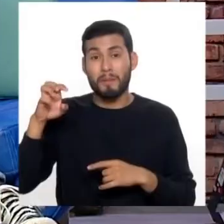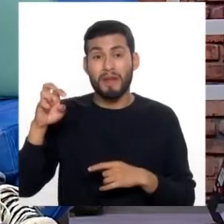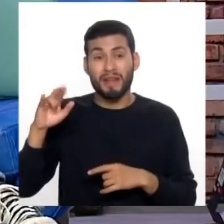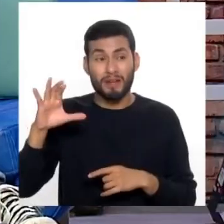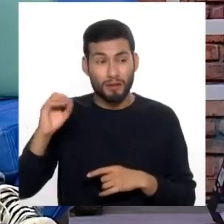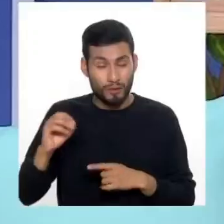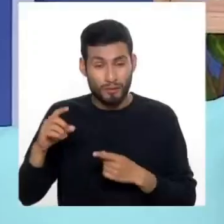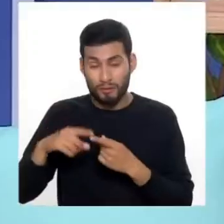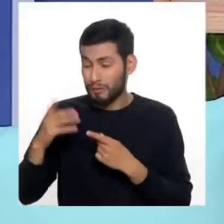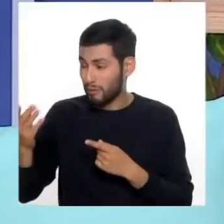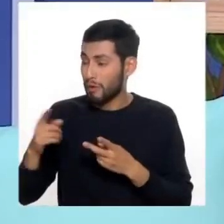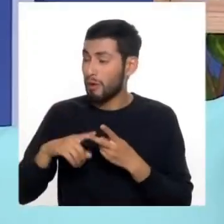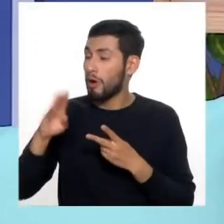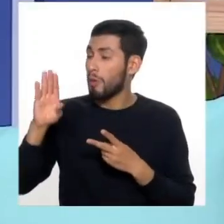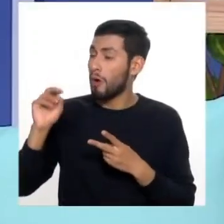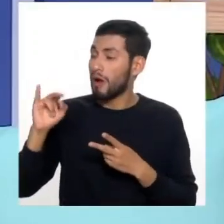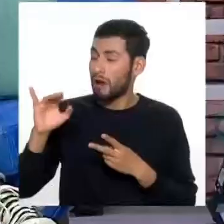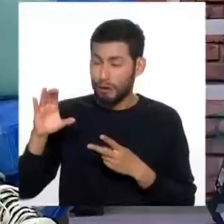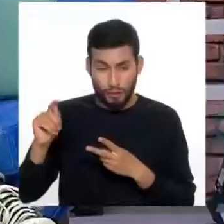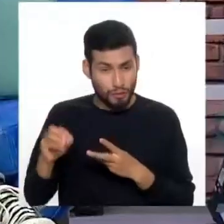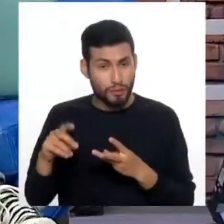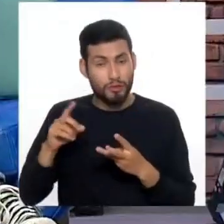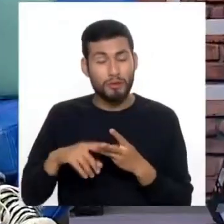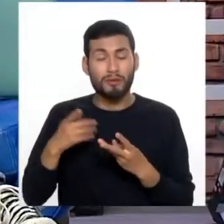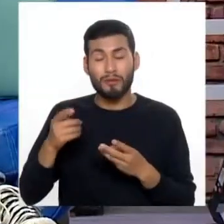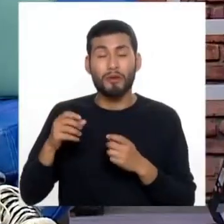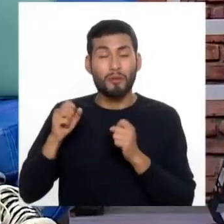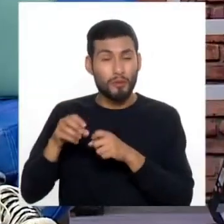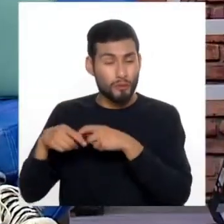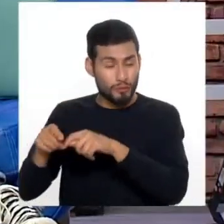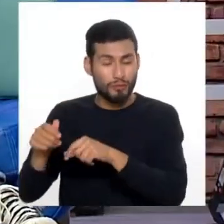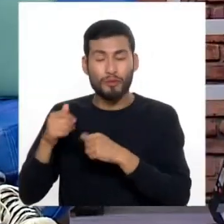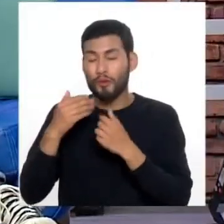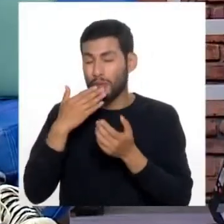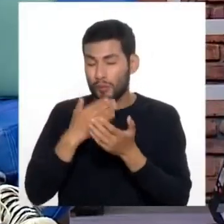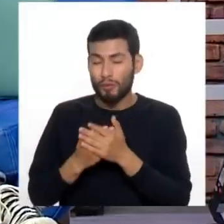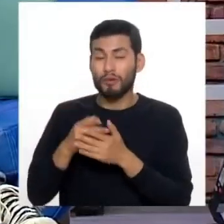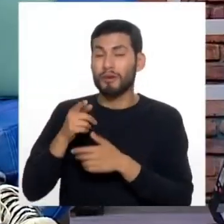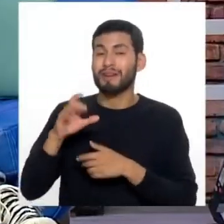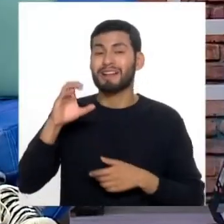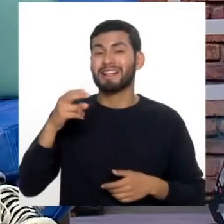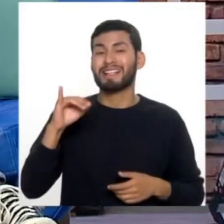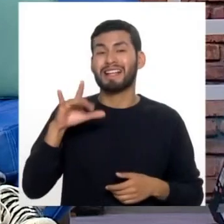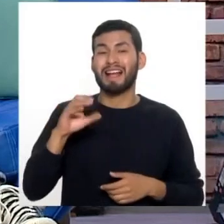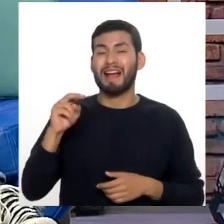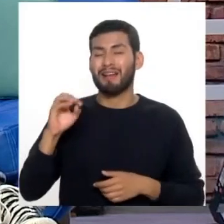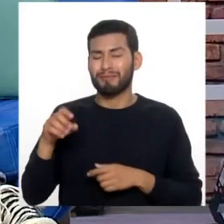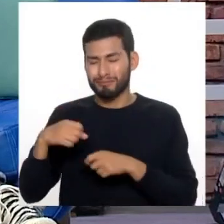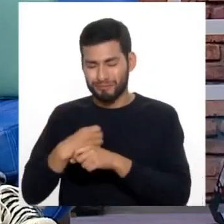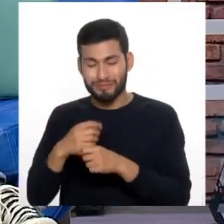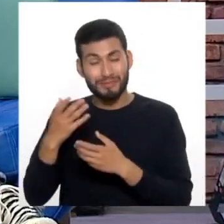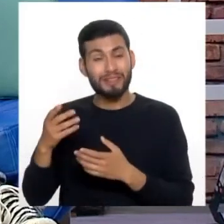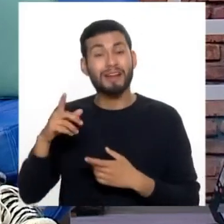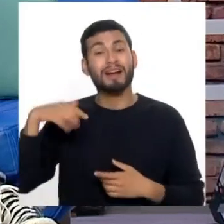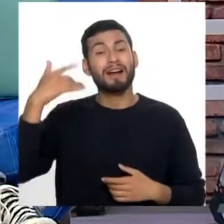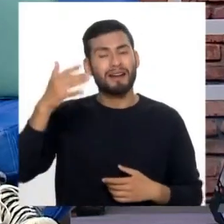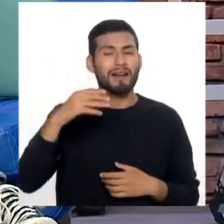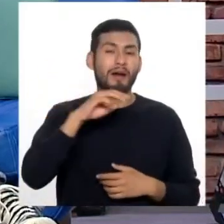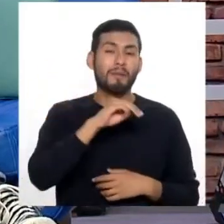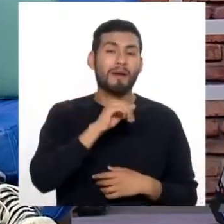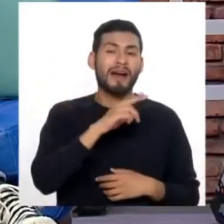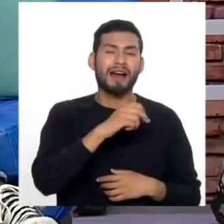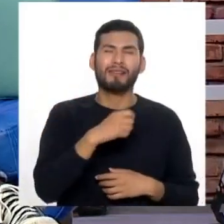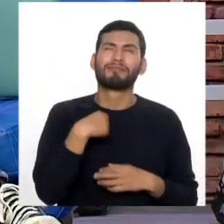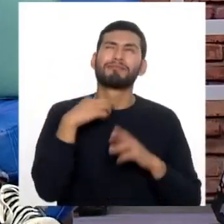a haber perico. Claro, bonito, ¿no? Un escabeche, hay que prepararle a los chicos un chilcanito y ya vendrá algún día las machas, es mi